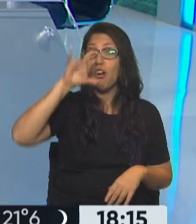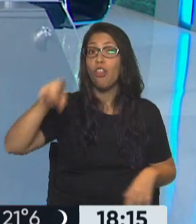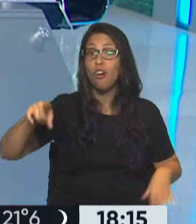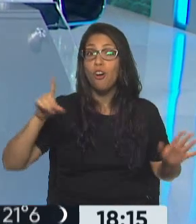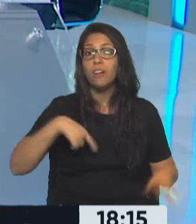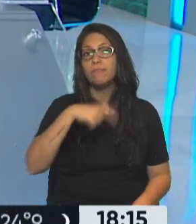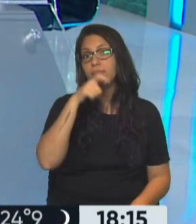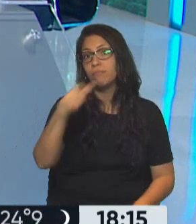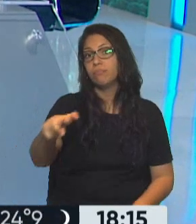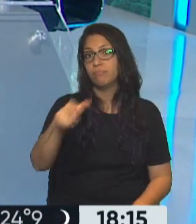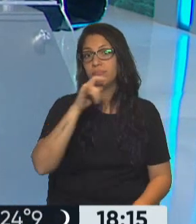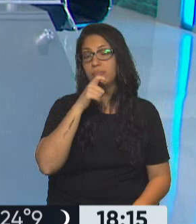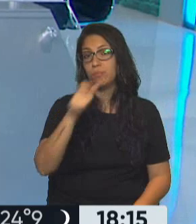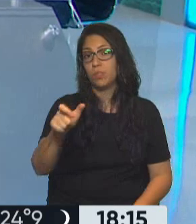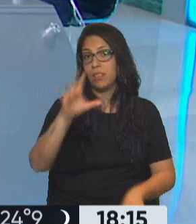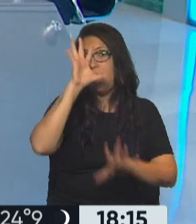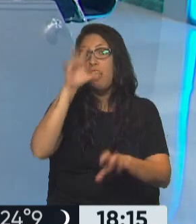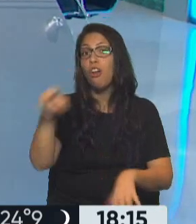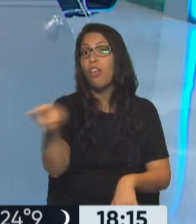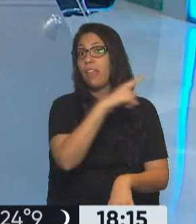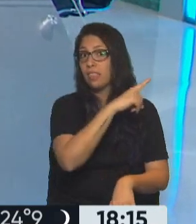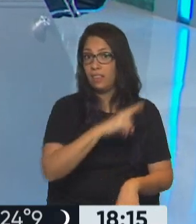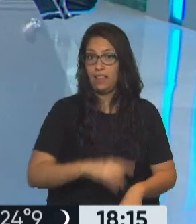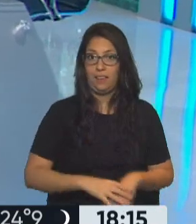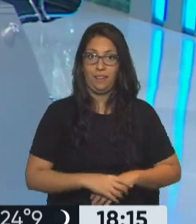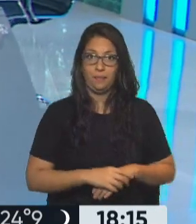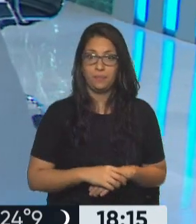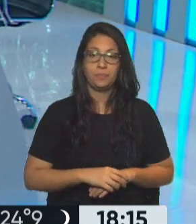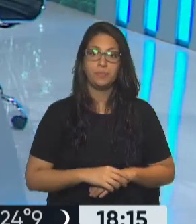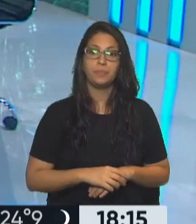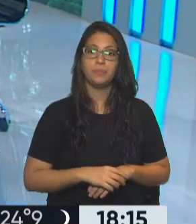y se lo recordó a Macri vía Twitter. Como del directorio,